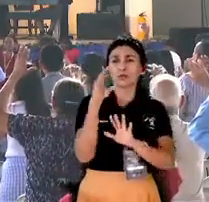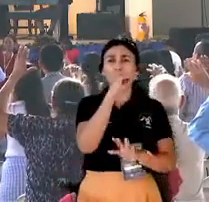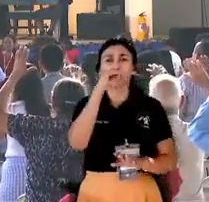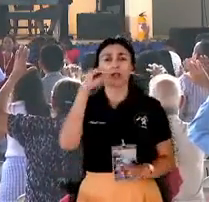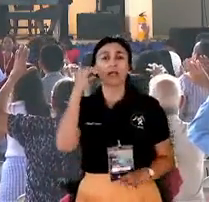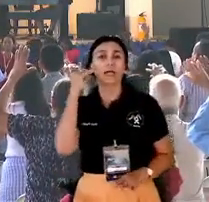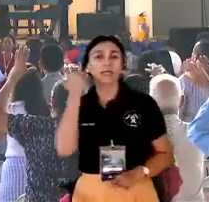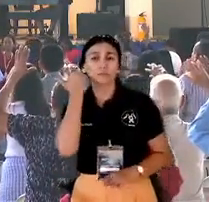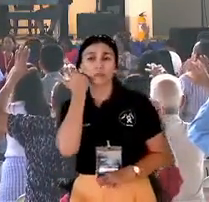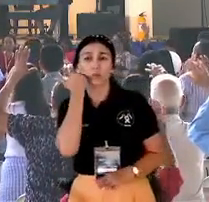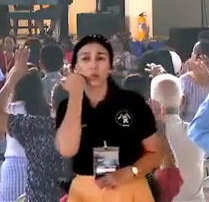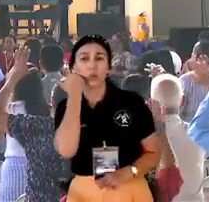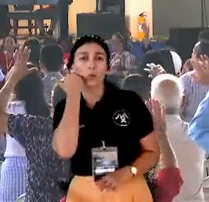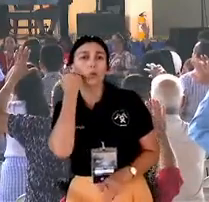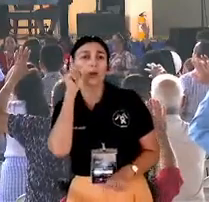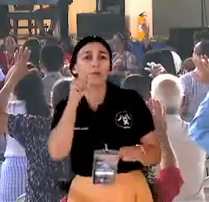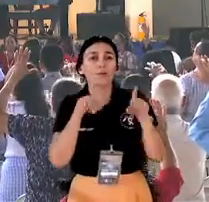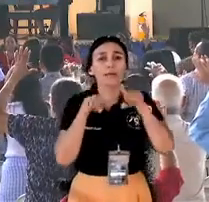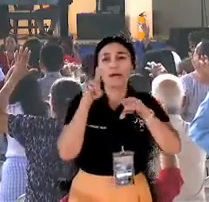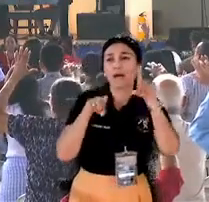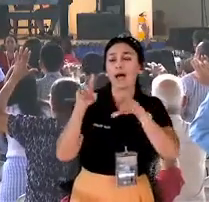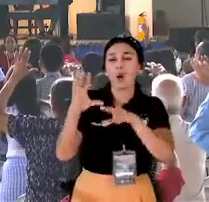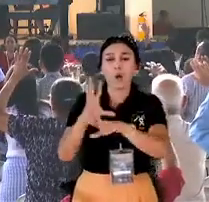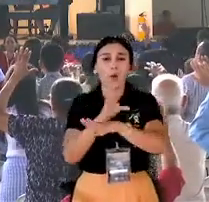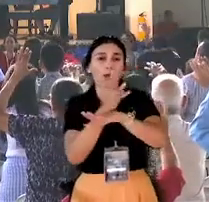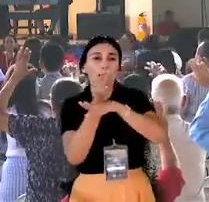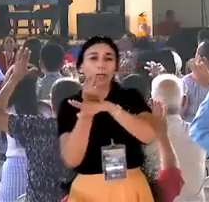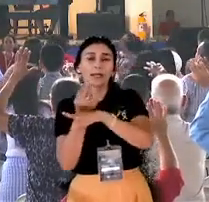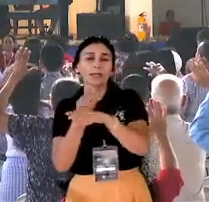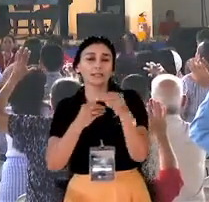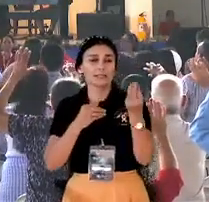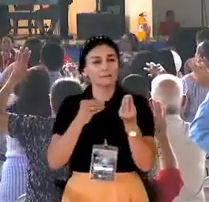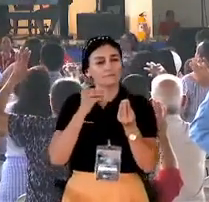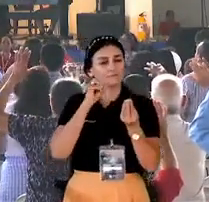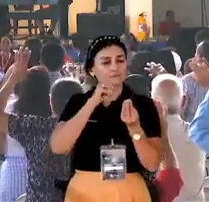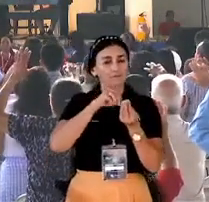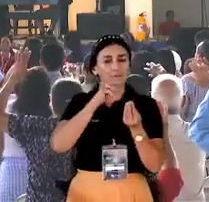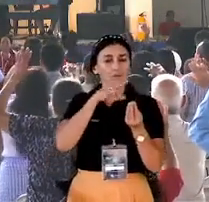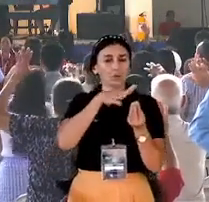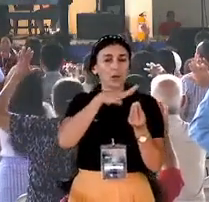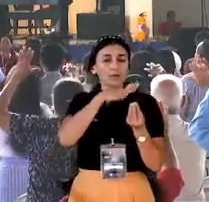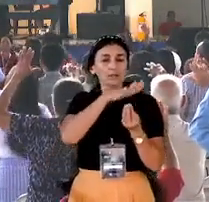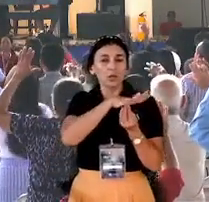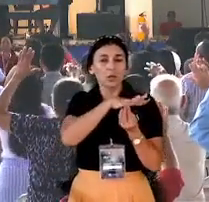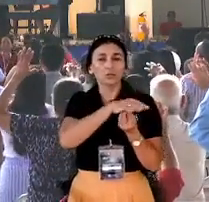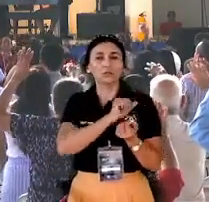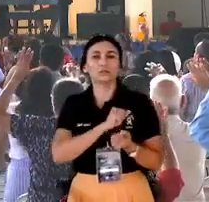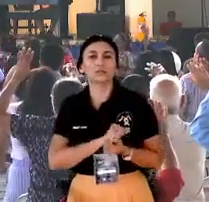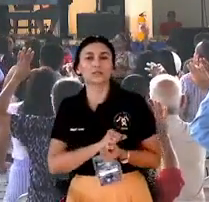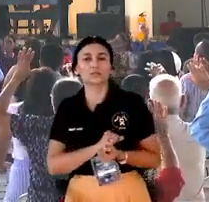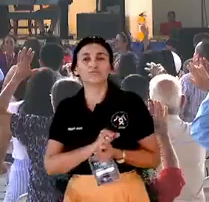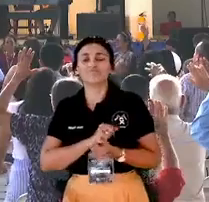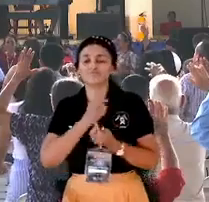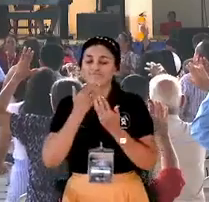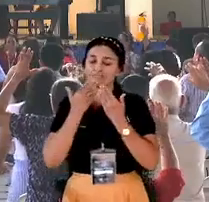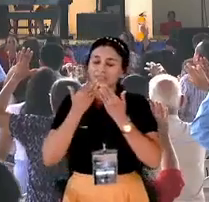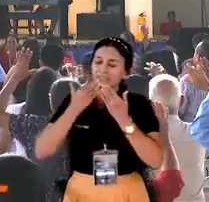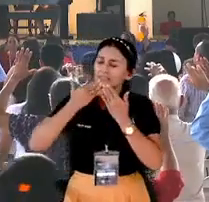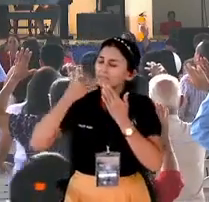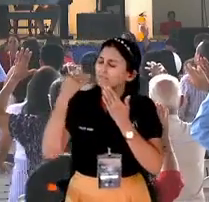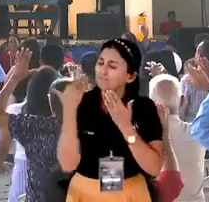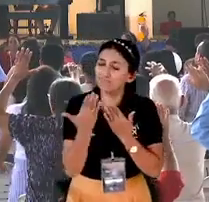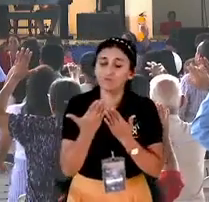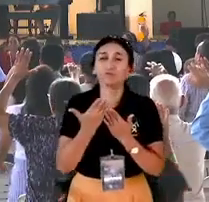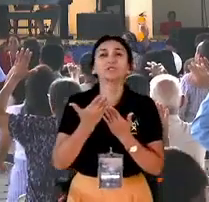las congregaciones de nuestro distrito. Sí, Padre del cielo, gracias, Señor, por ellas,